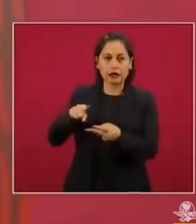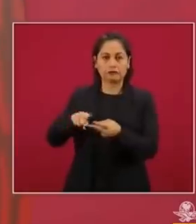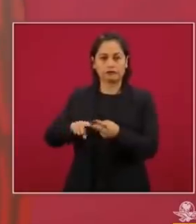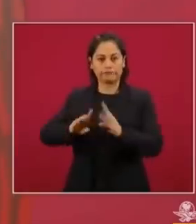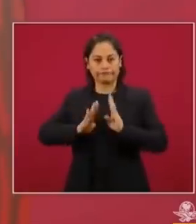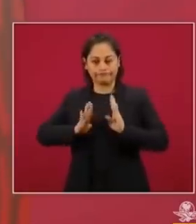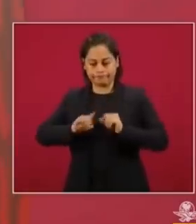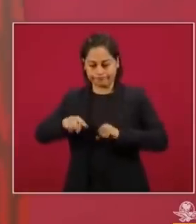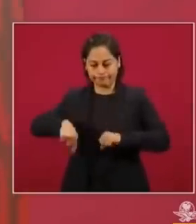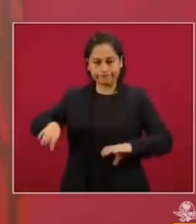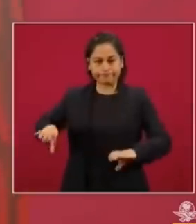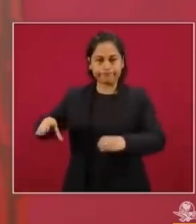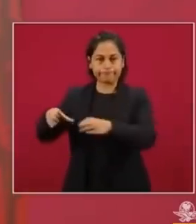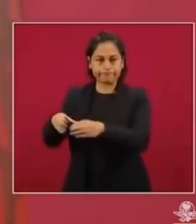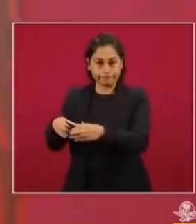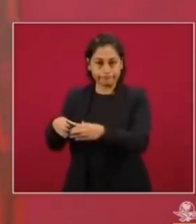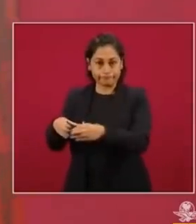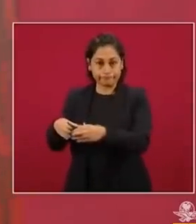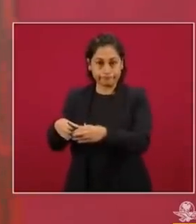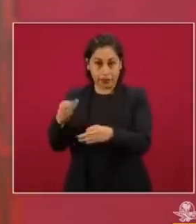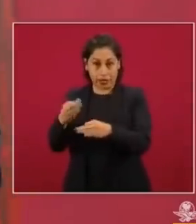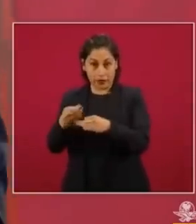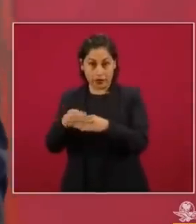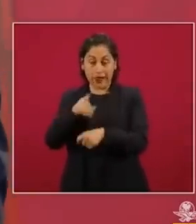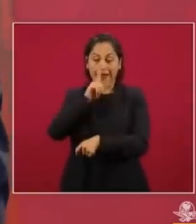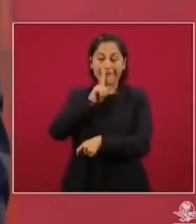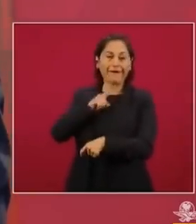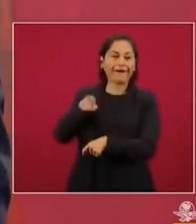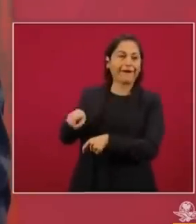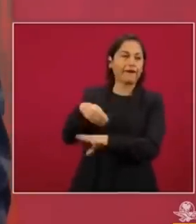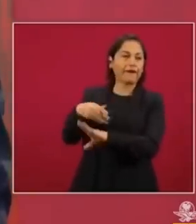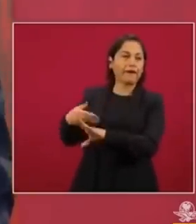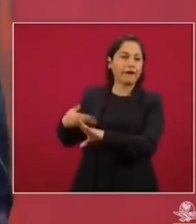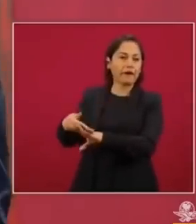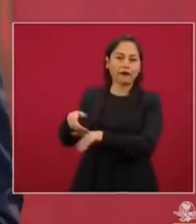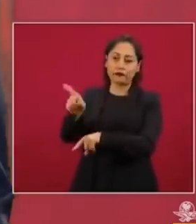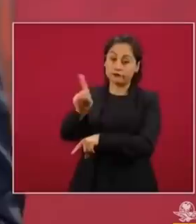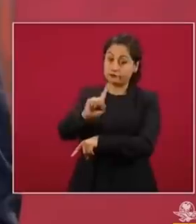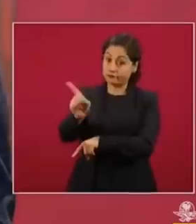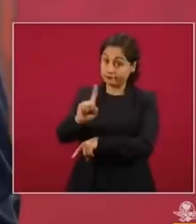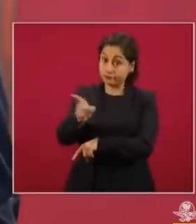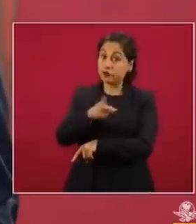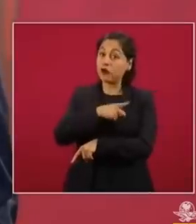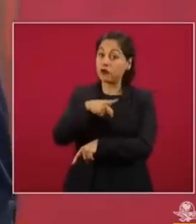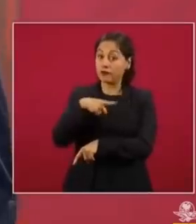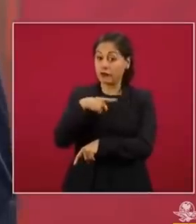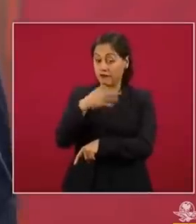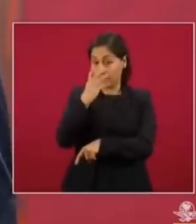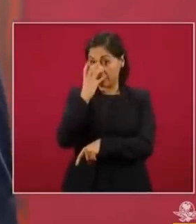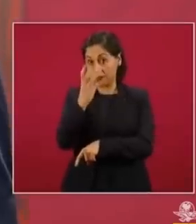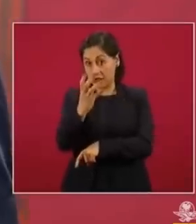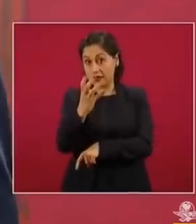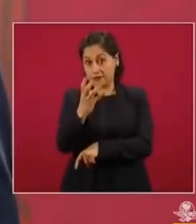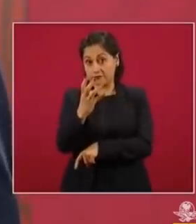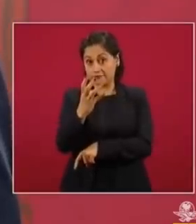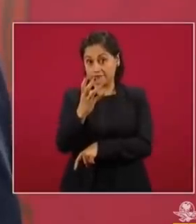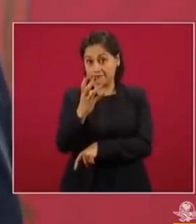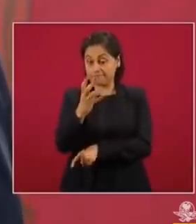no es cualquier cosa. No podemos nosotros